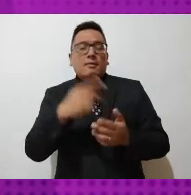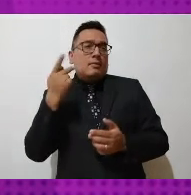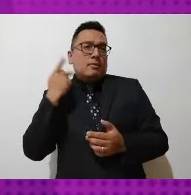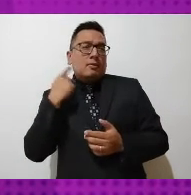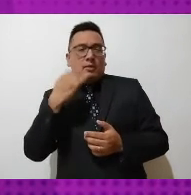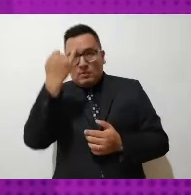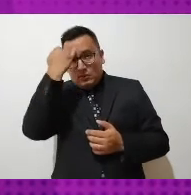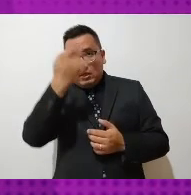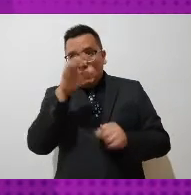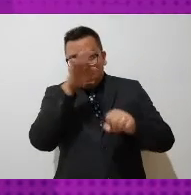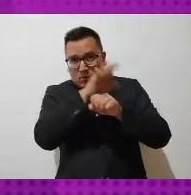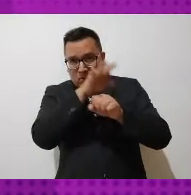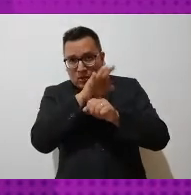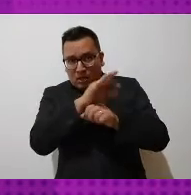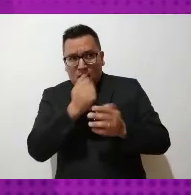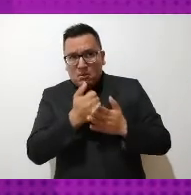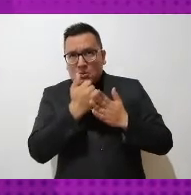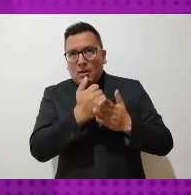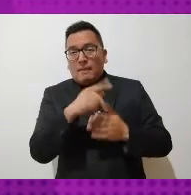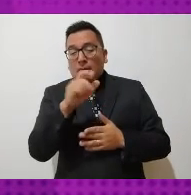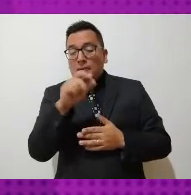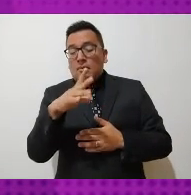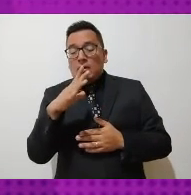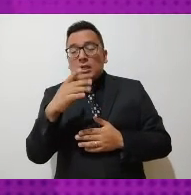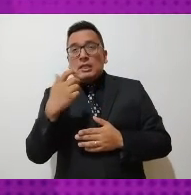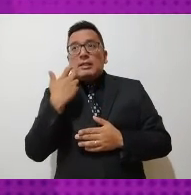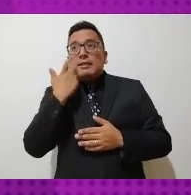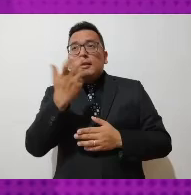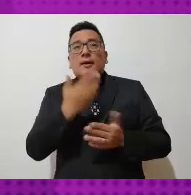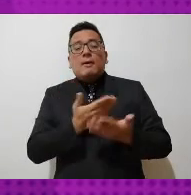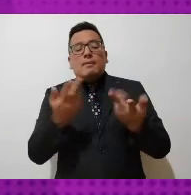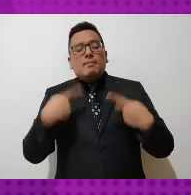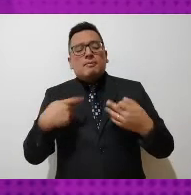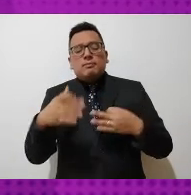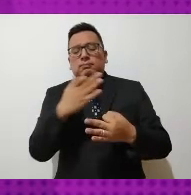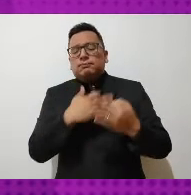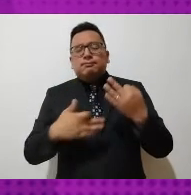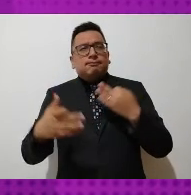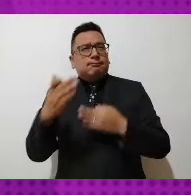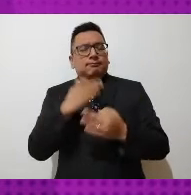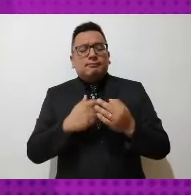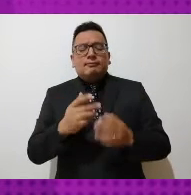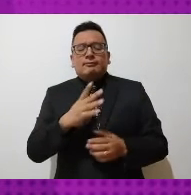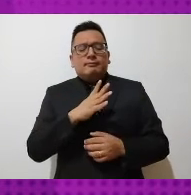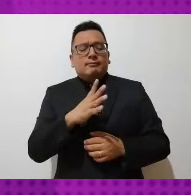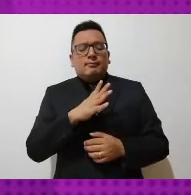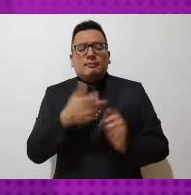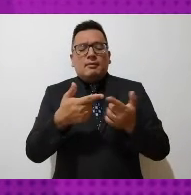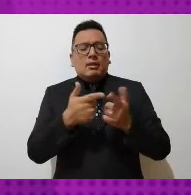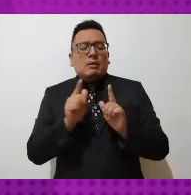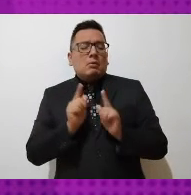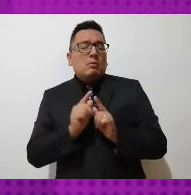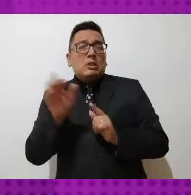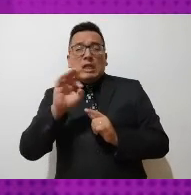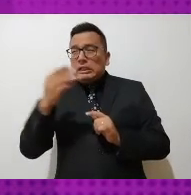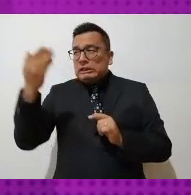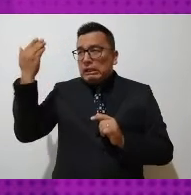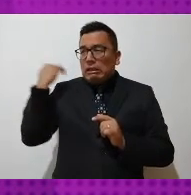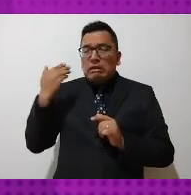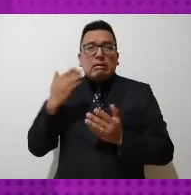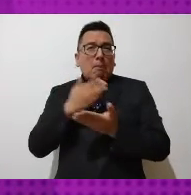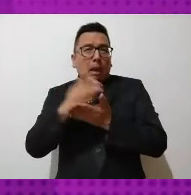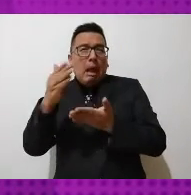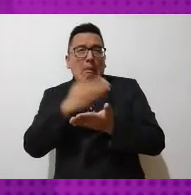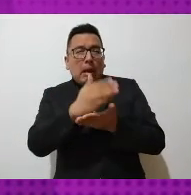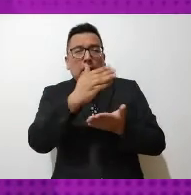electorales de los indígenas, sino de todas las personas que se encuentran en grupos que han sido